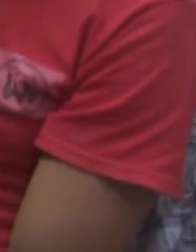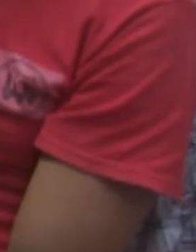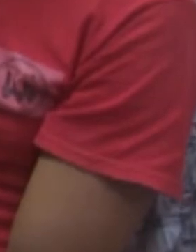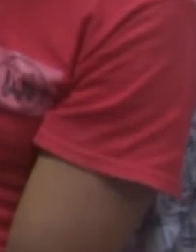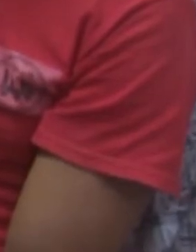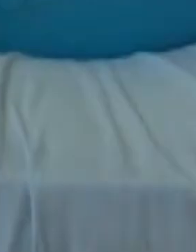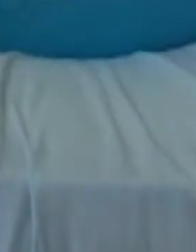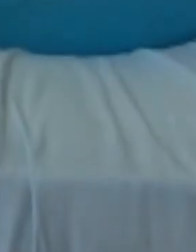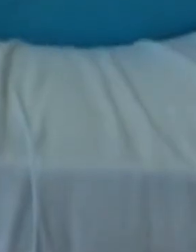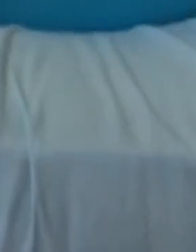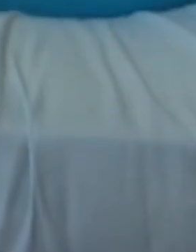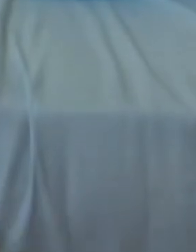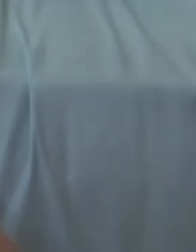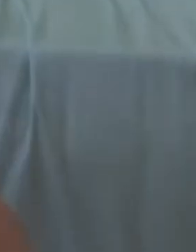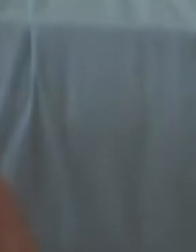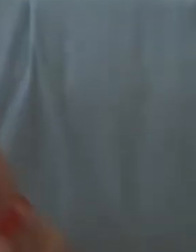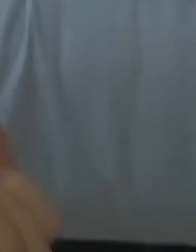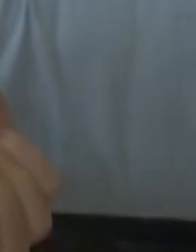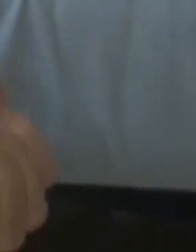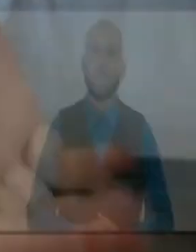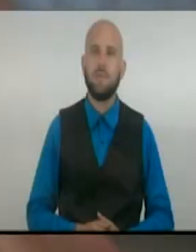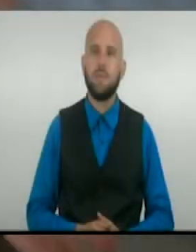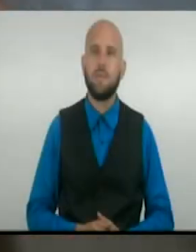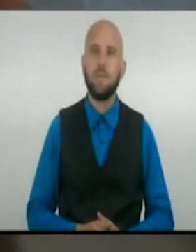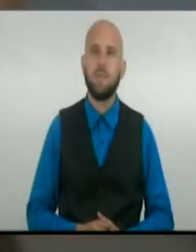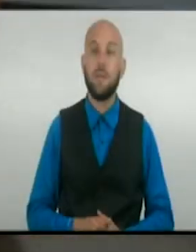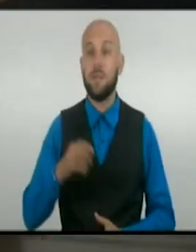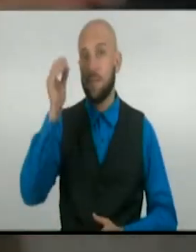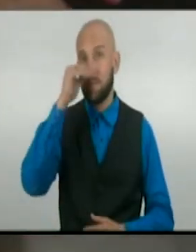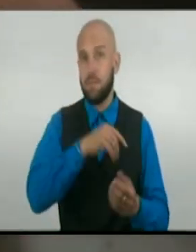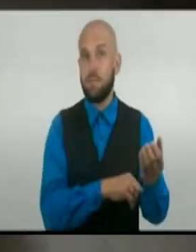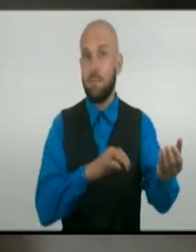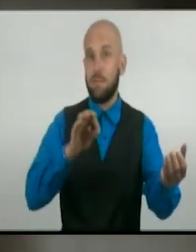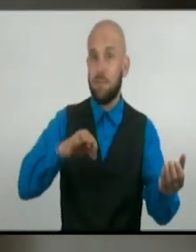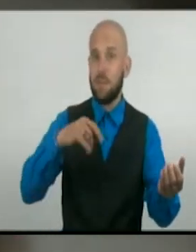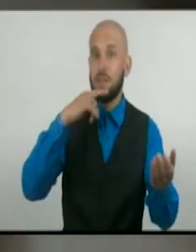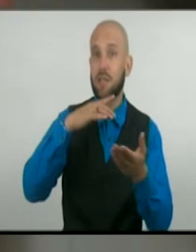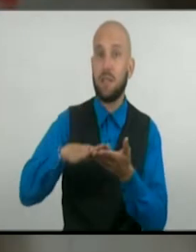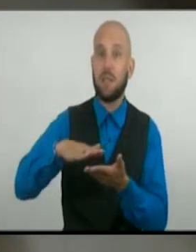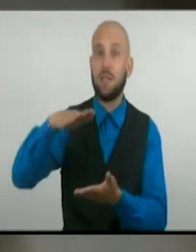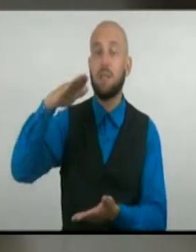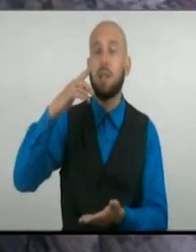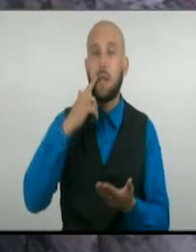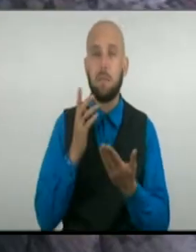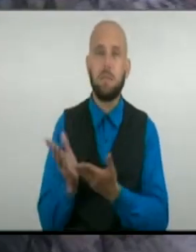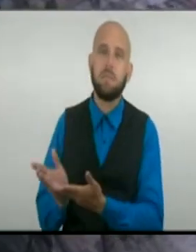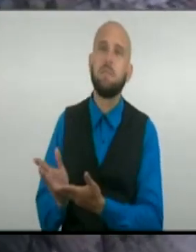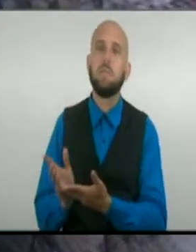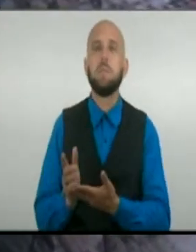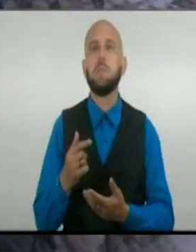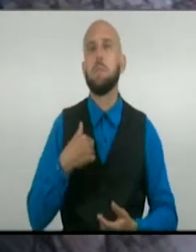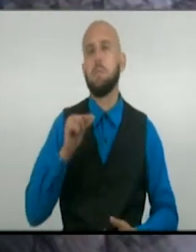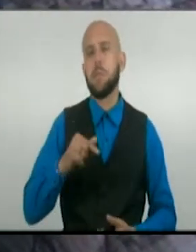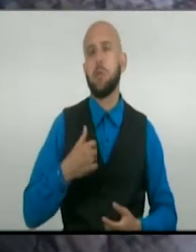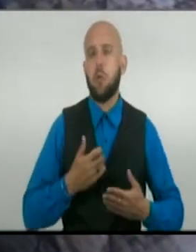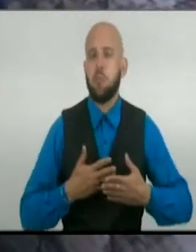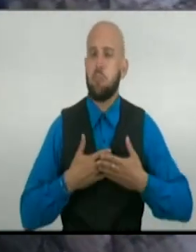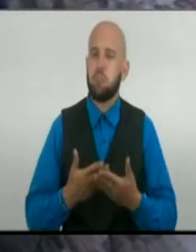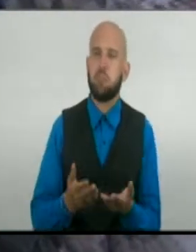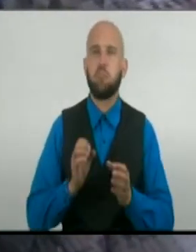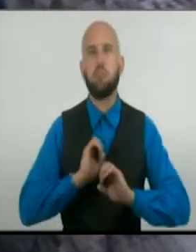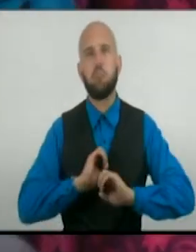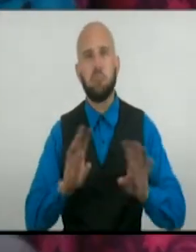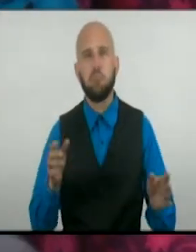que lo hace tanto para que se obtenga plasma o derivado sanguíneo por decisión y voluntad sin percibir